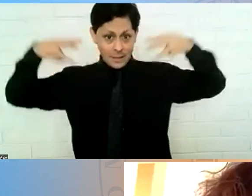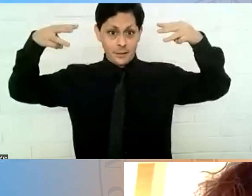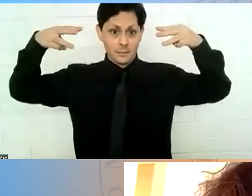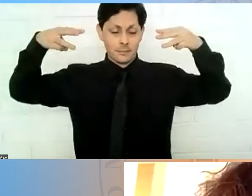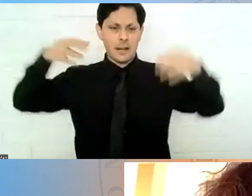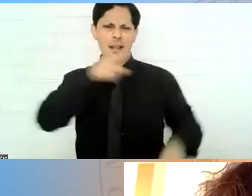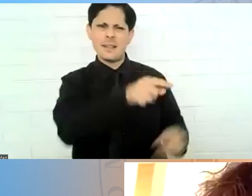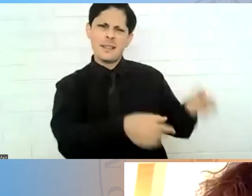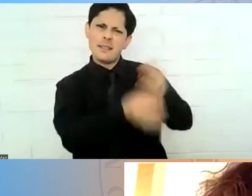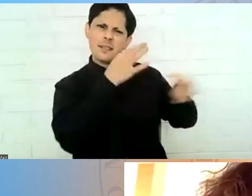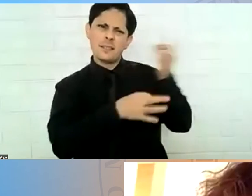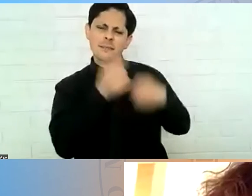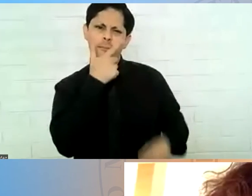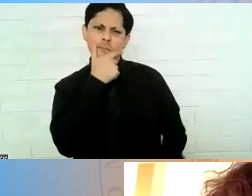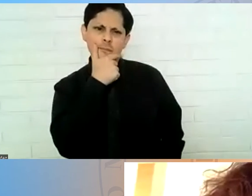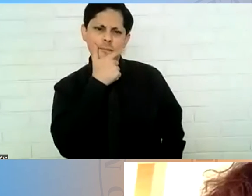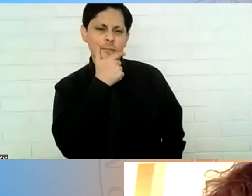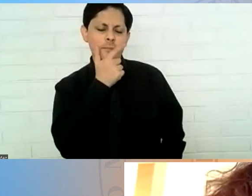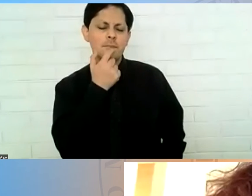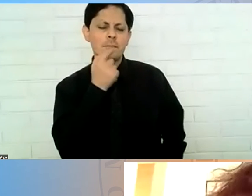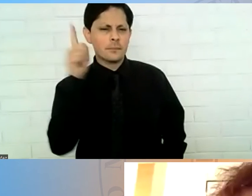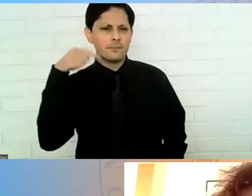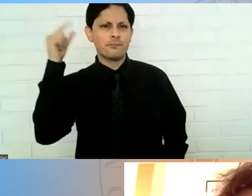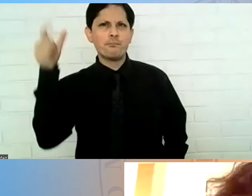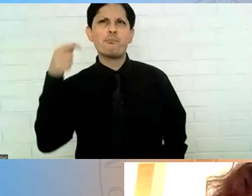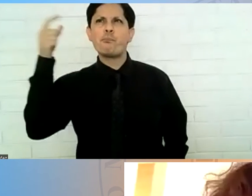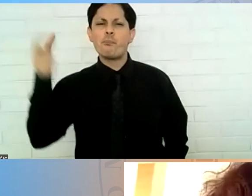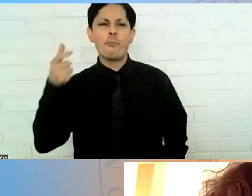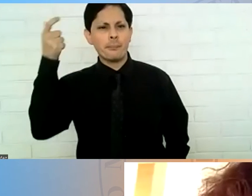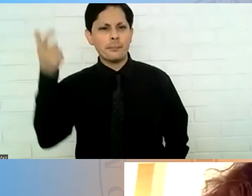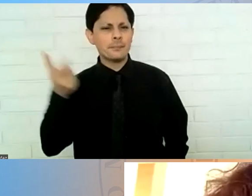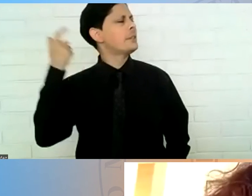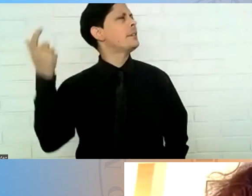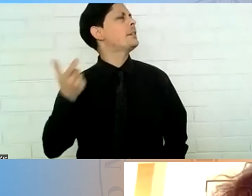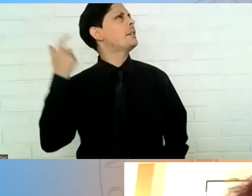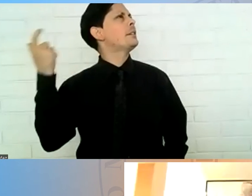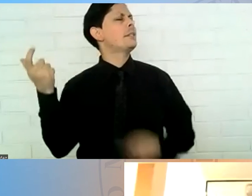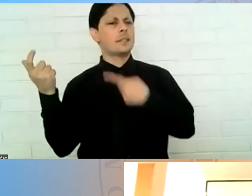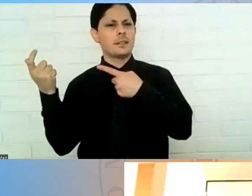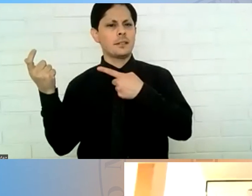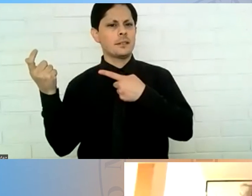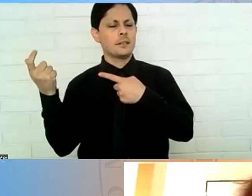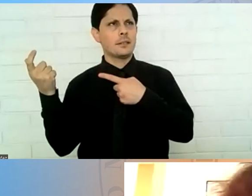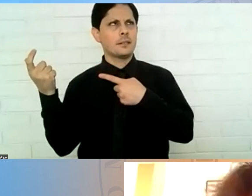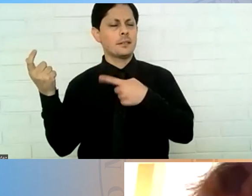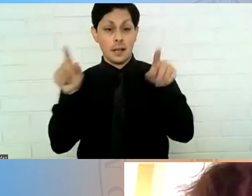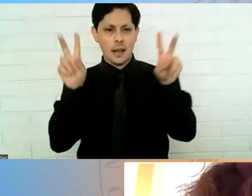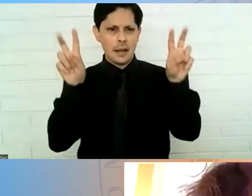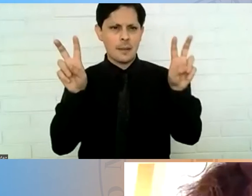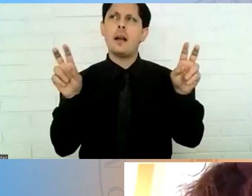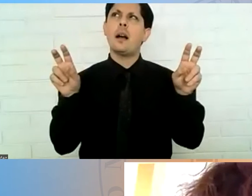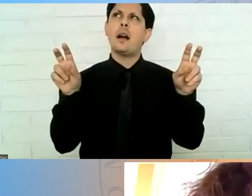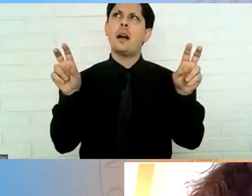que dijo ella, en sentido de que esto también de entender que las prácticas, ¿no es